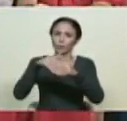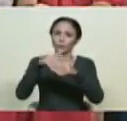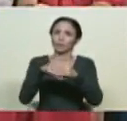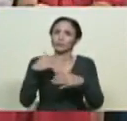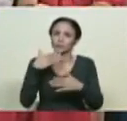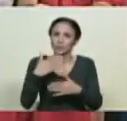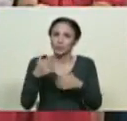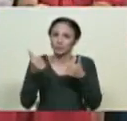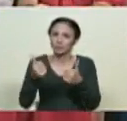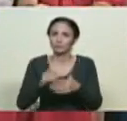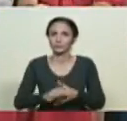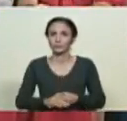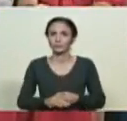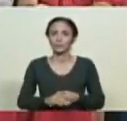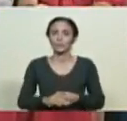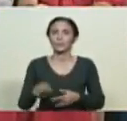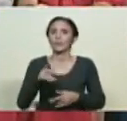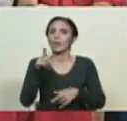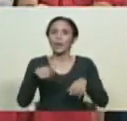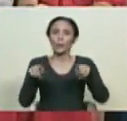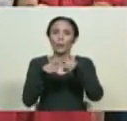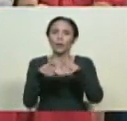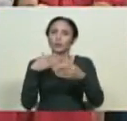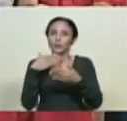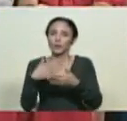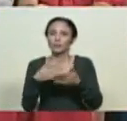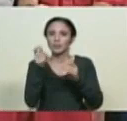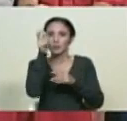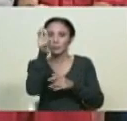Inclusive agradecemos a los candidatos